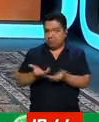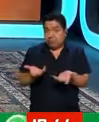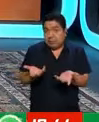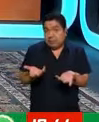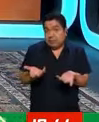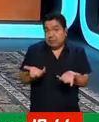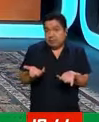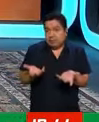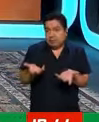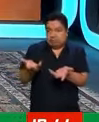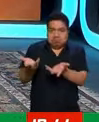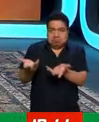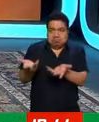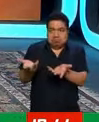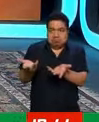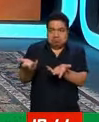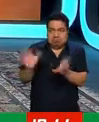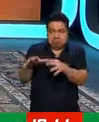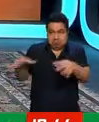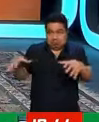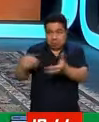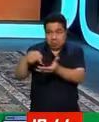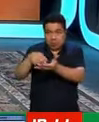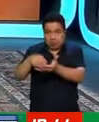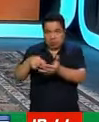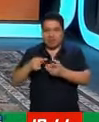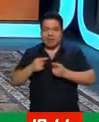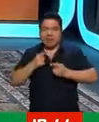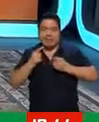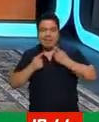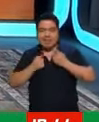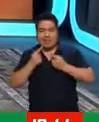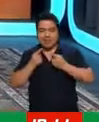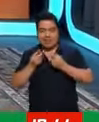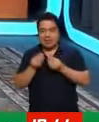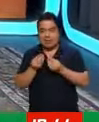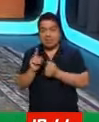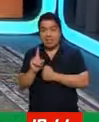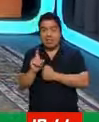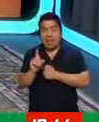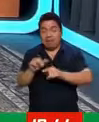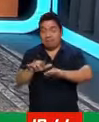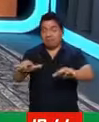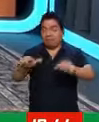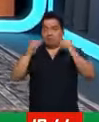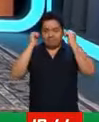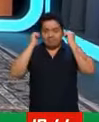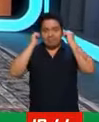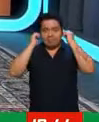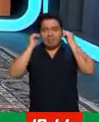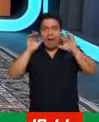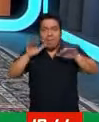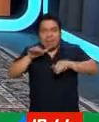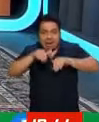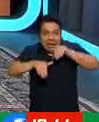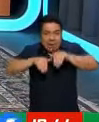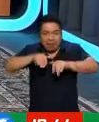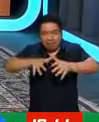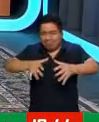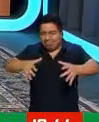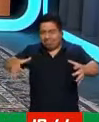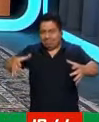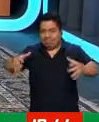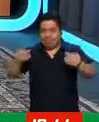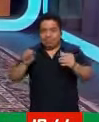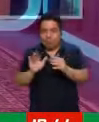Pues es un lugar muy divertido, en donde hay mucha agua, como una alberca gigante